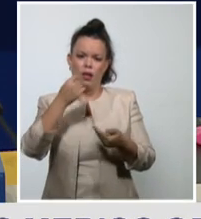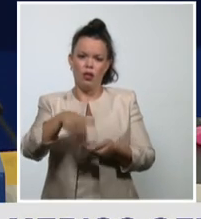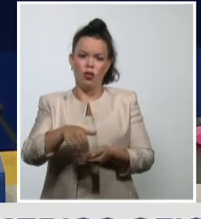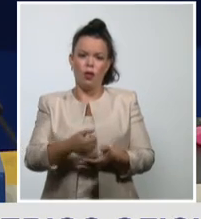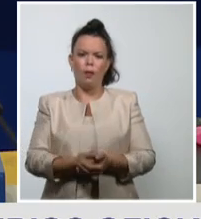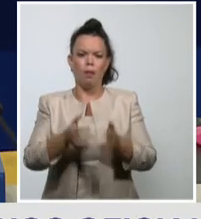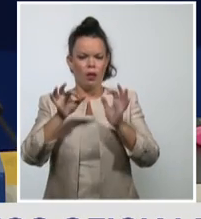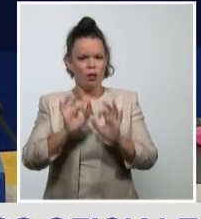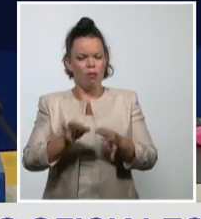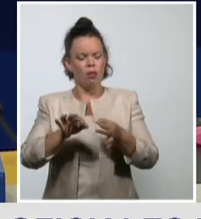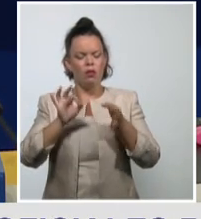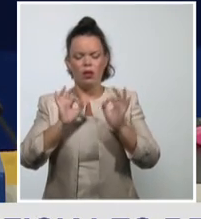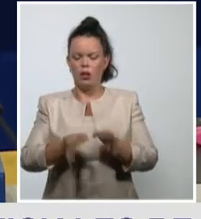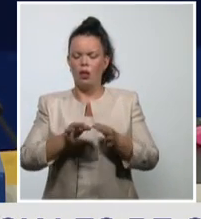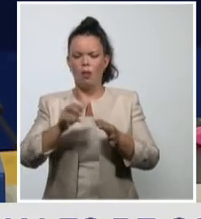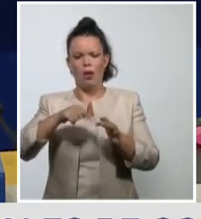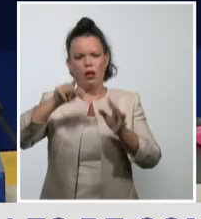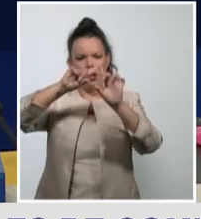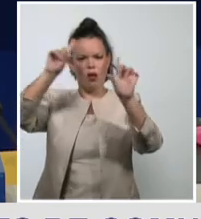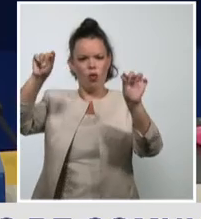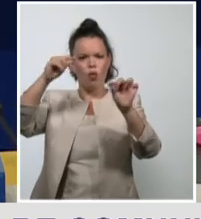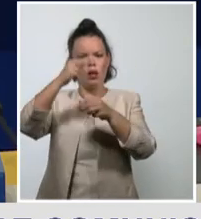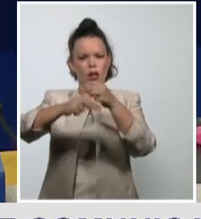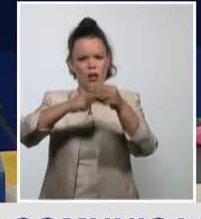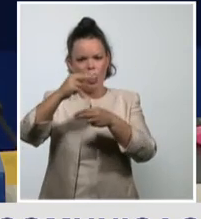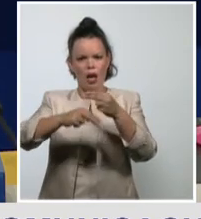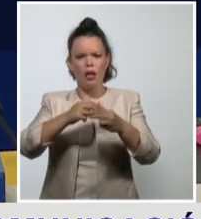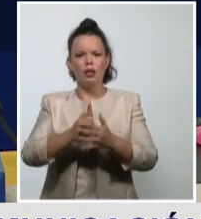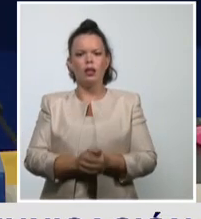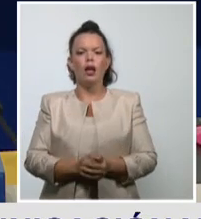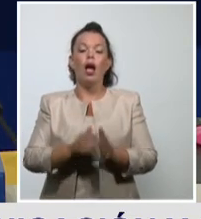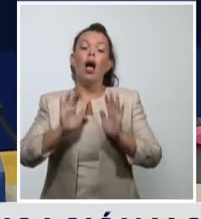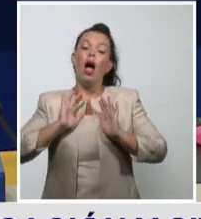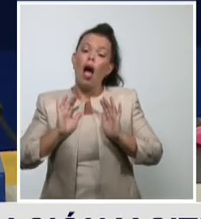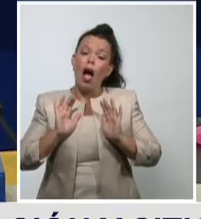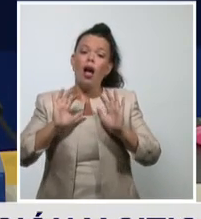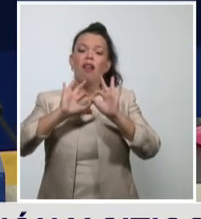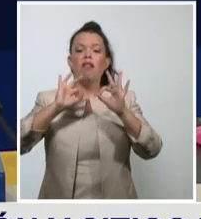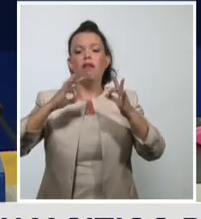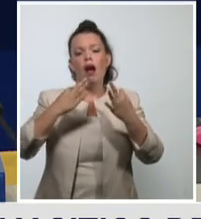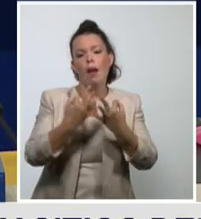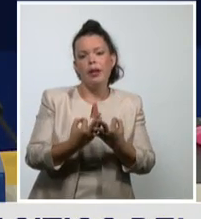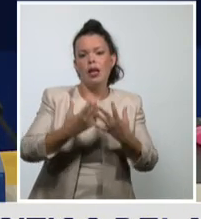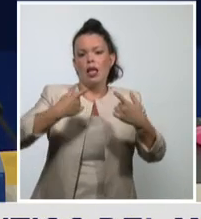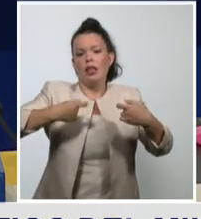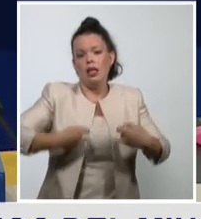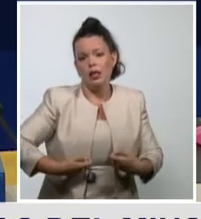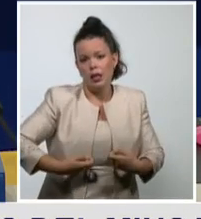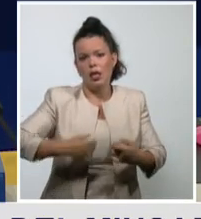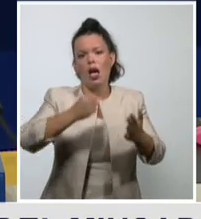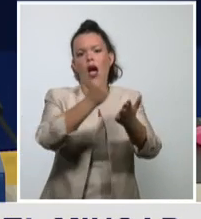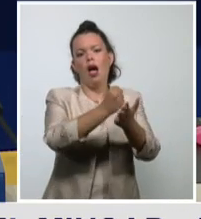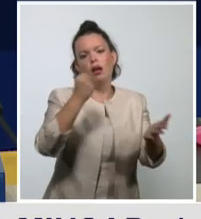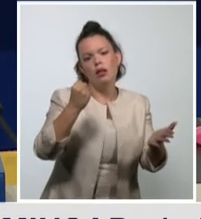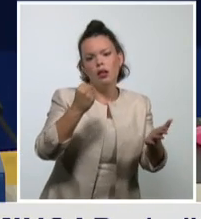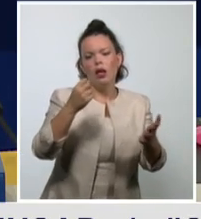nuestros pacientes. La decisión de autorizarlo o no transita por la familia, la decisión